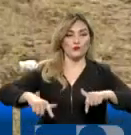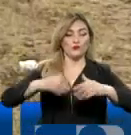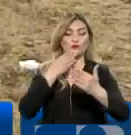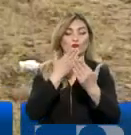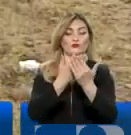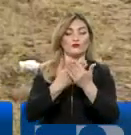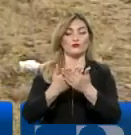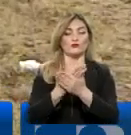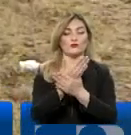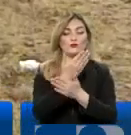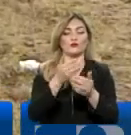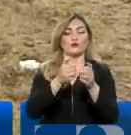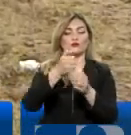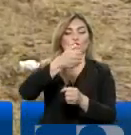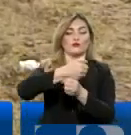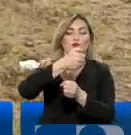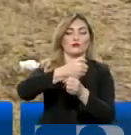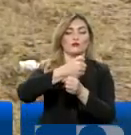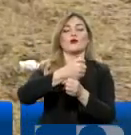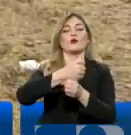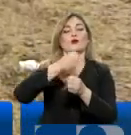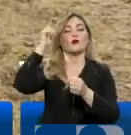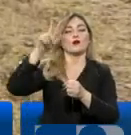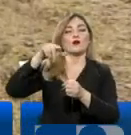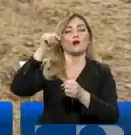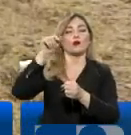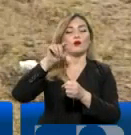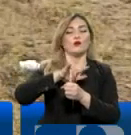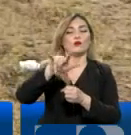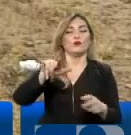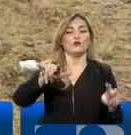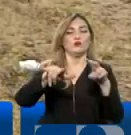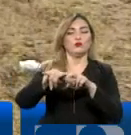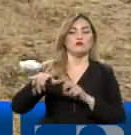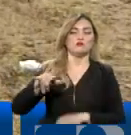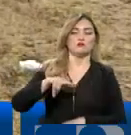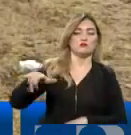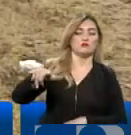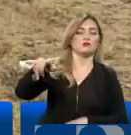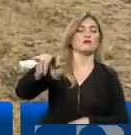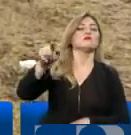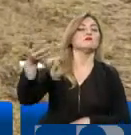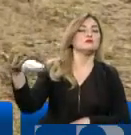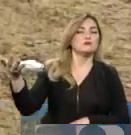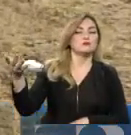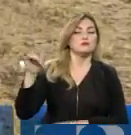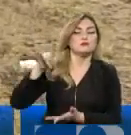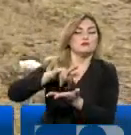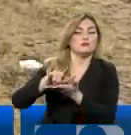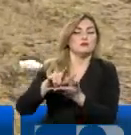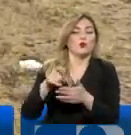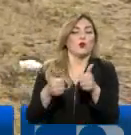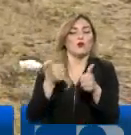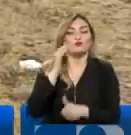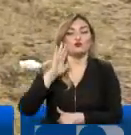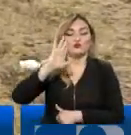nuevos colaboradores del gabinete, el primer mandatario abordó un avión rumbo a la Amazonía. No está claro a qué aeropuerto llegará,